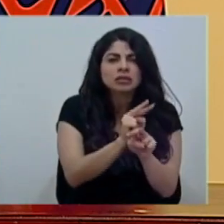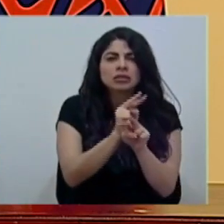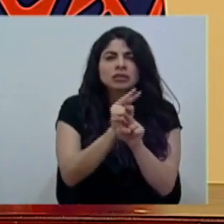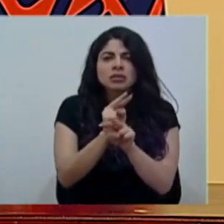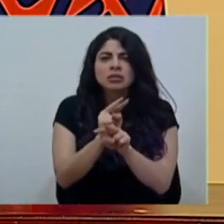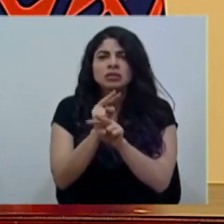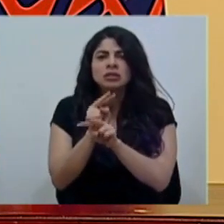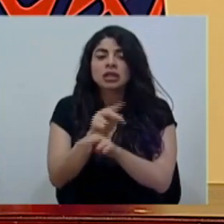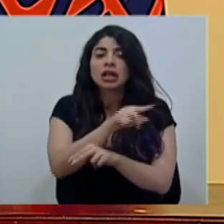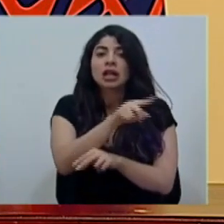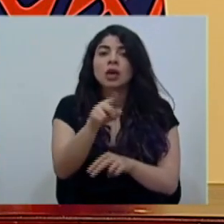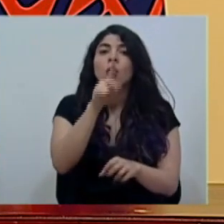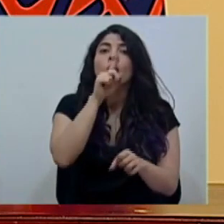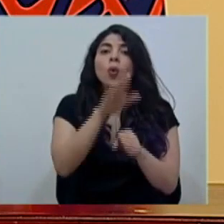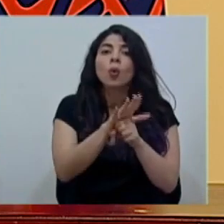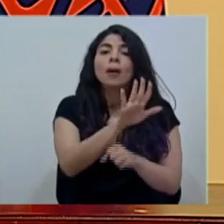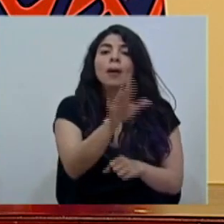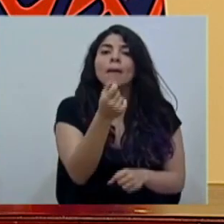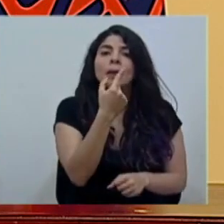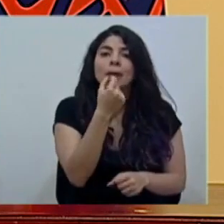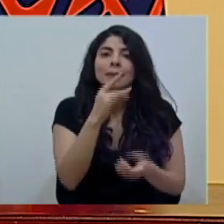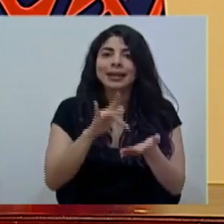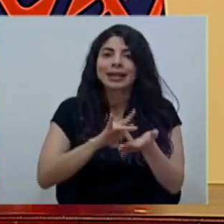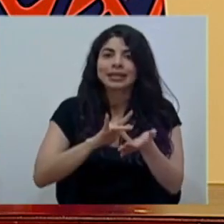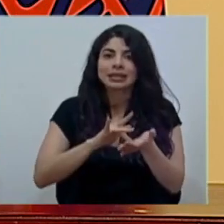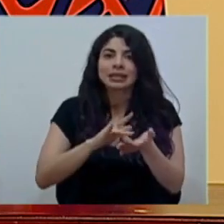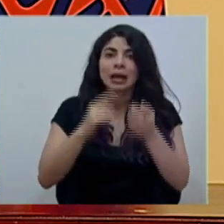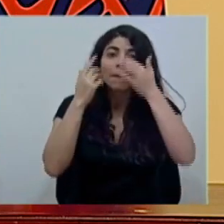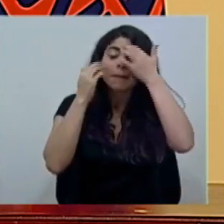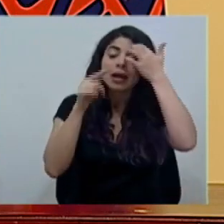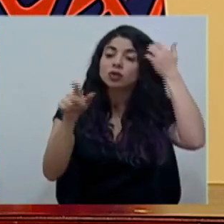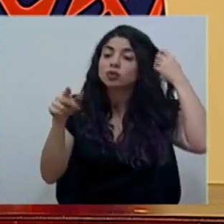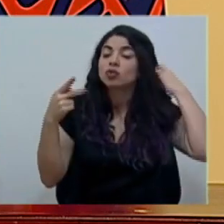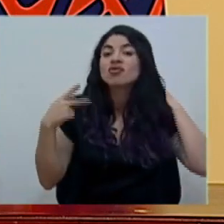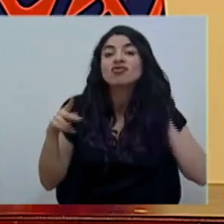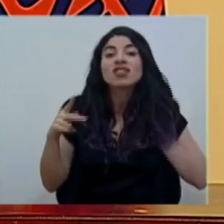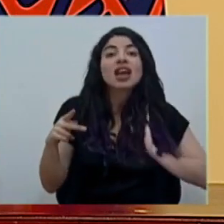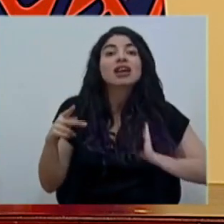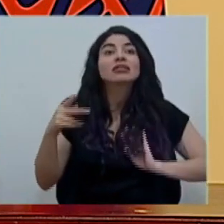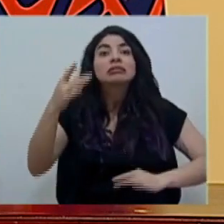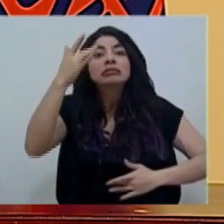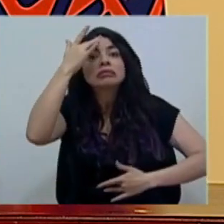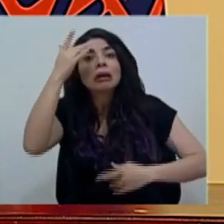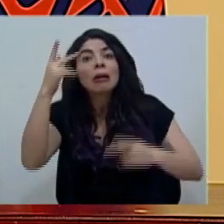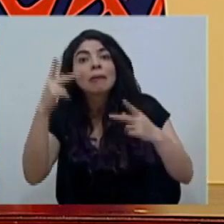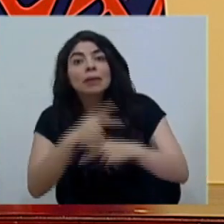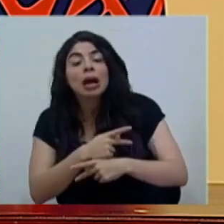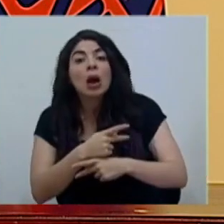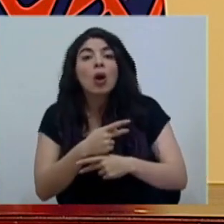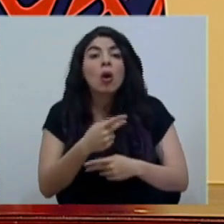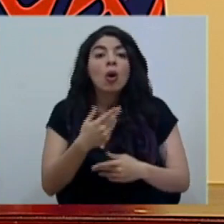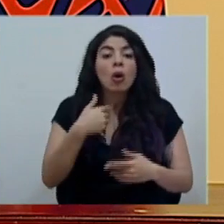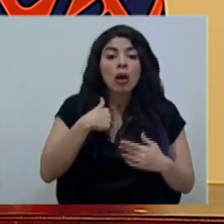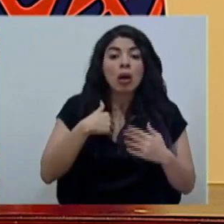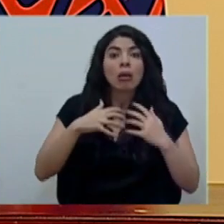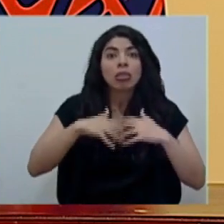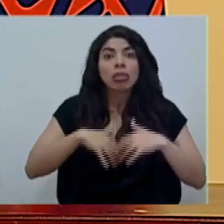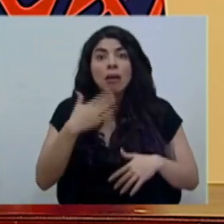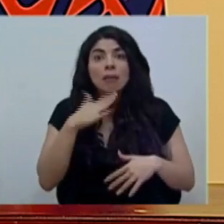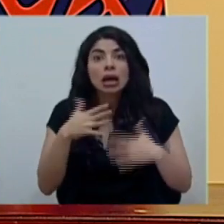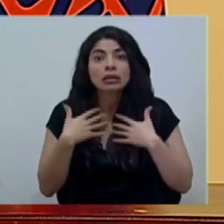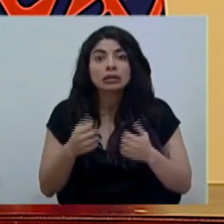de estar cumpliendo con la medicación necesaria para disminuir el riesgo de complicaciones de las enfermedades crónicas, tanto de los adultos